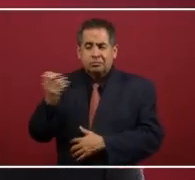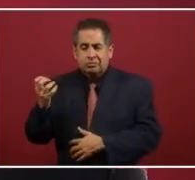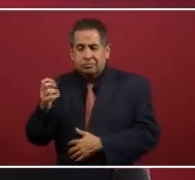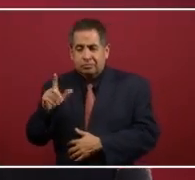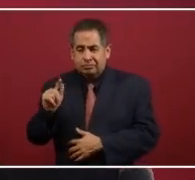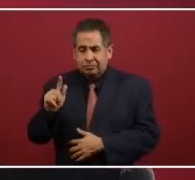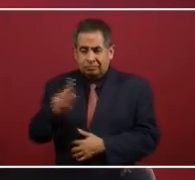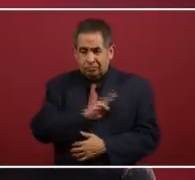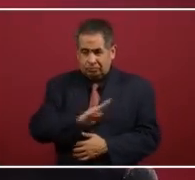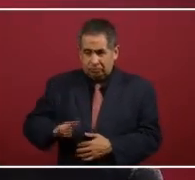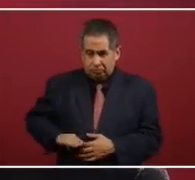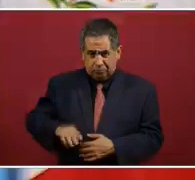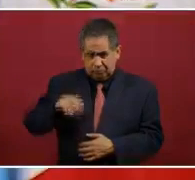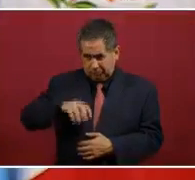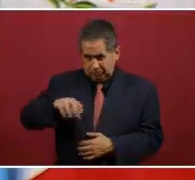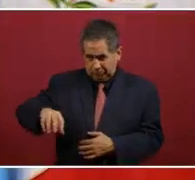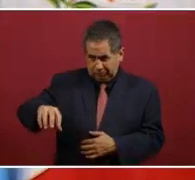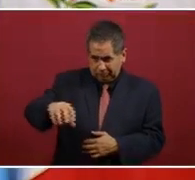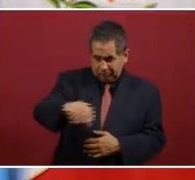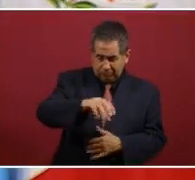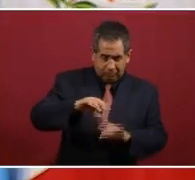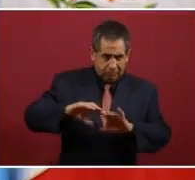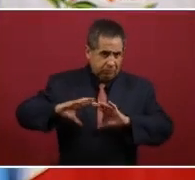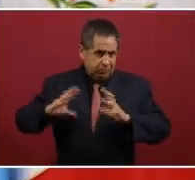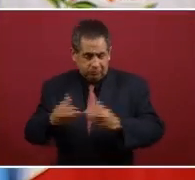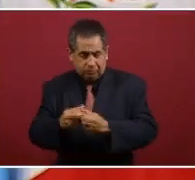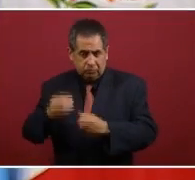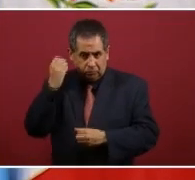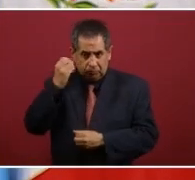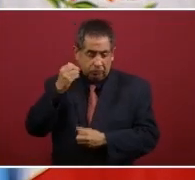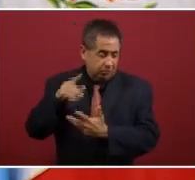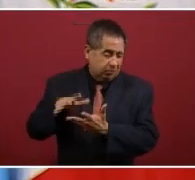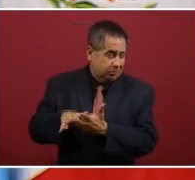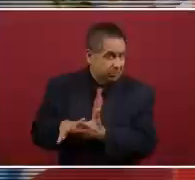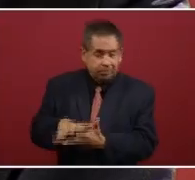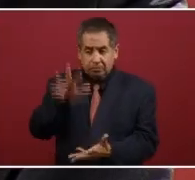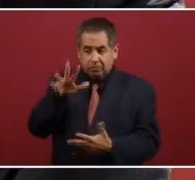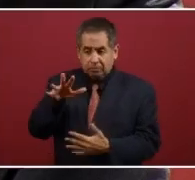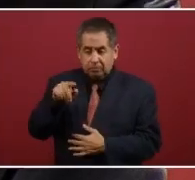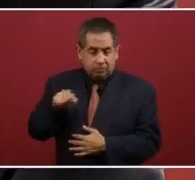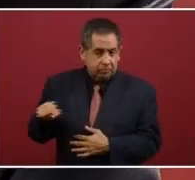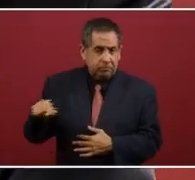570 municipios de Oaxaca, la mayoría,